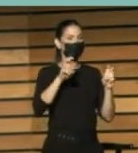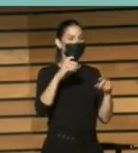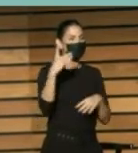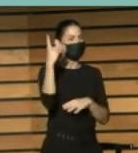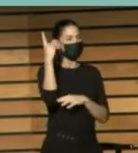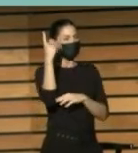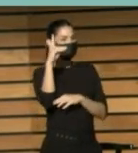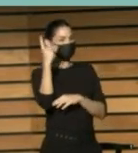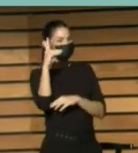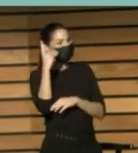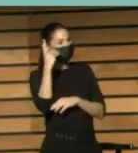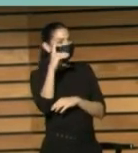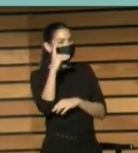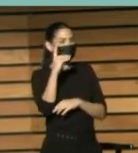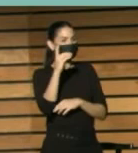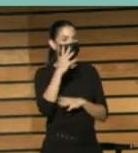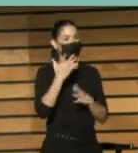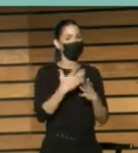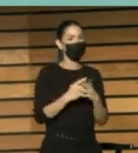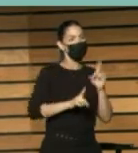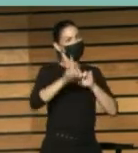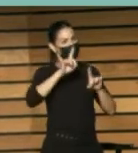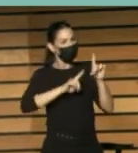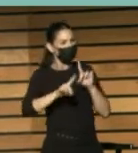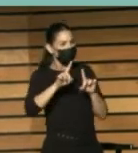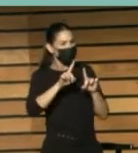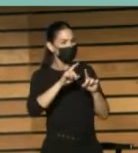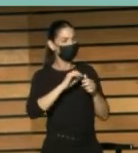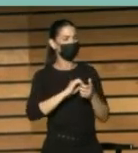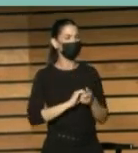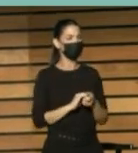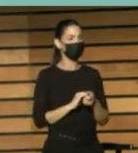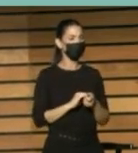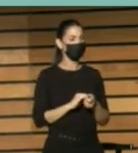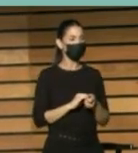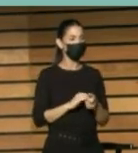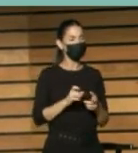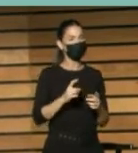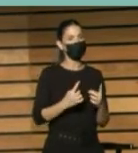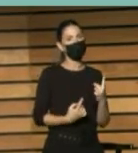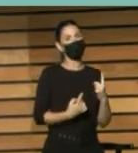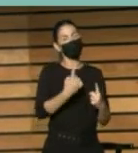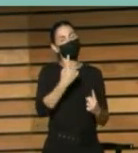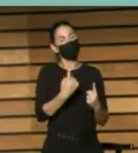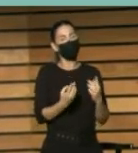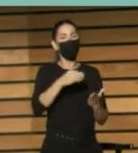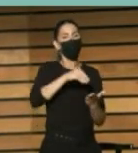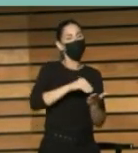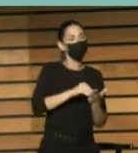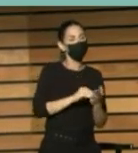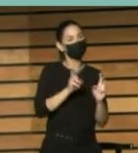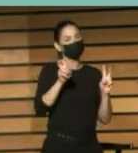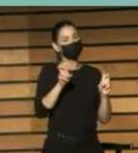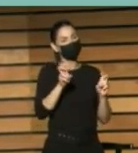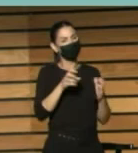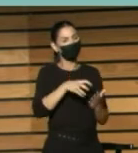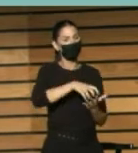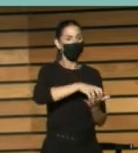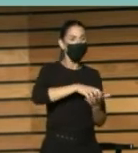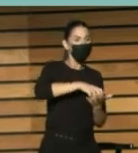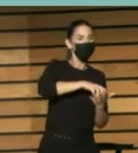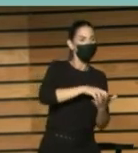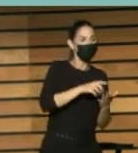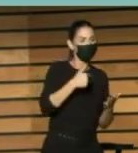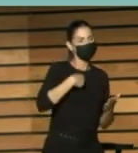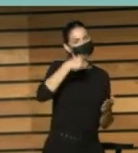digital. Hemos puesto en duda muchas de las cosas que ya teníamos sabida, pero